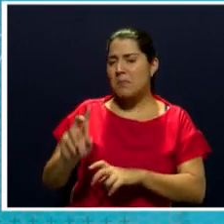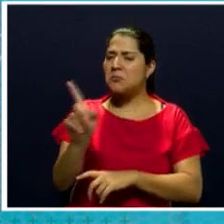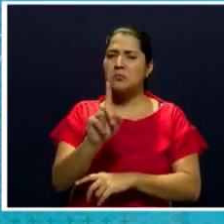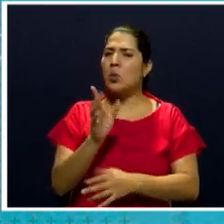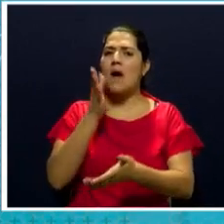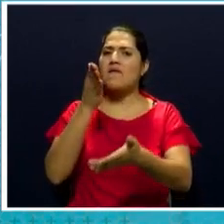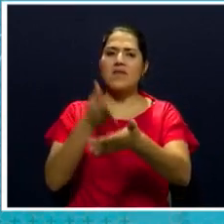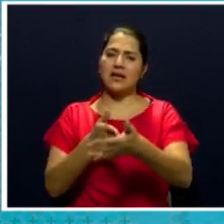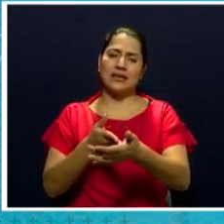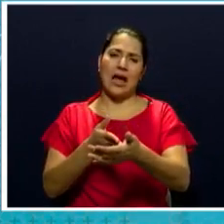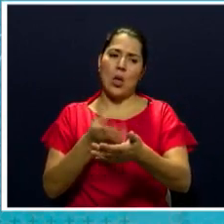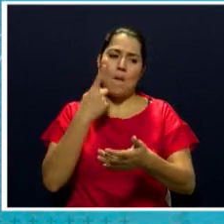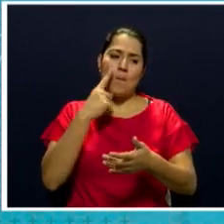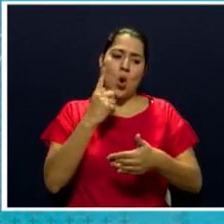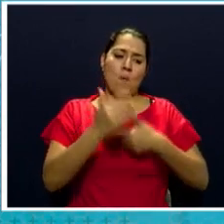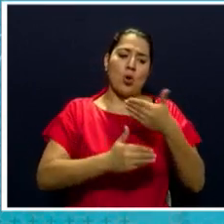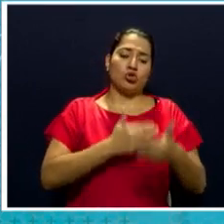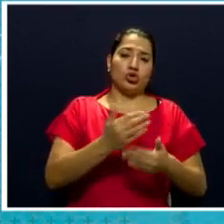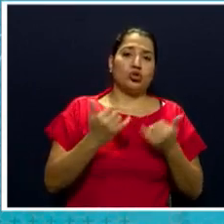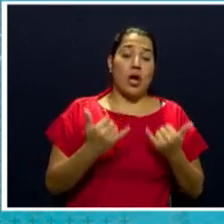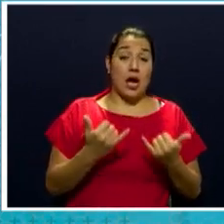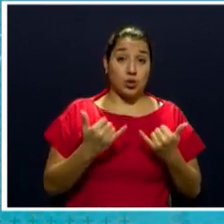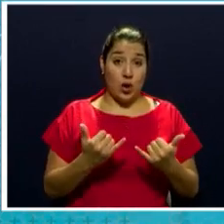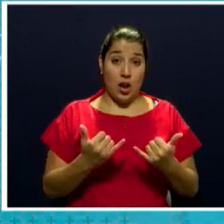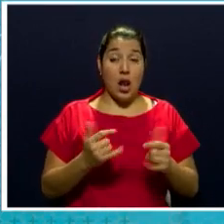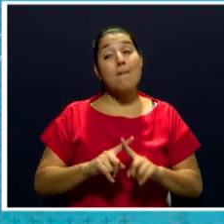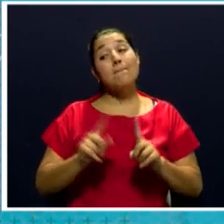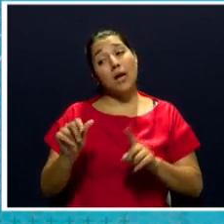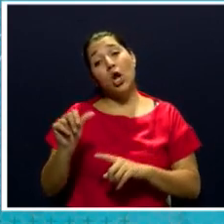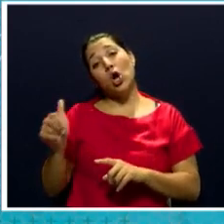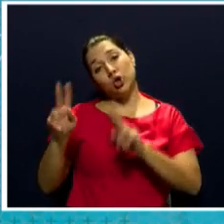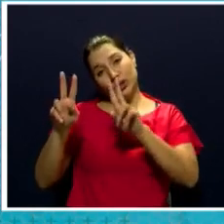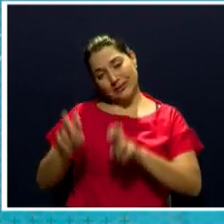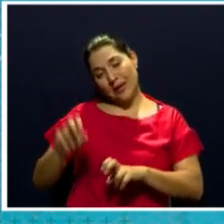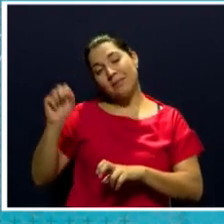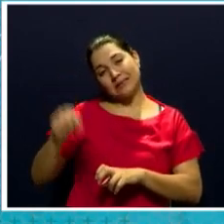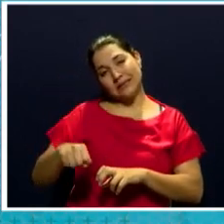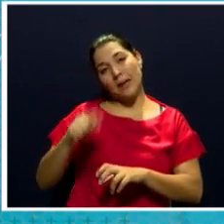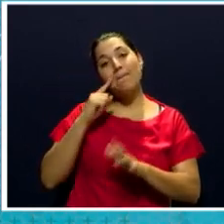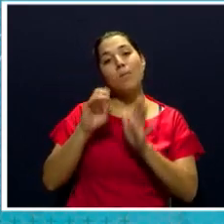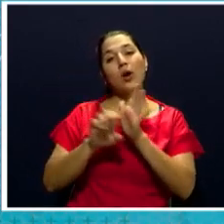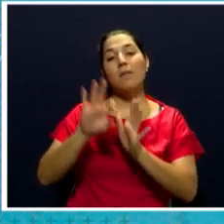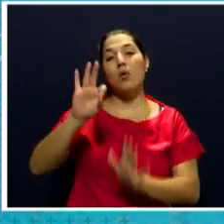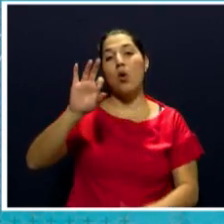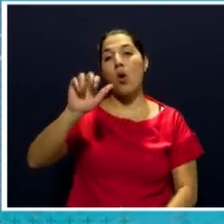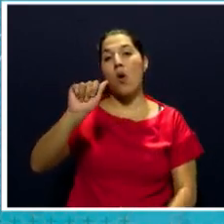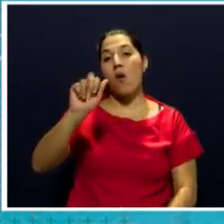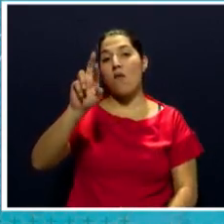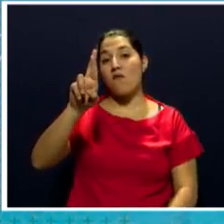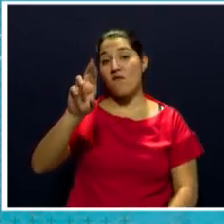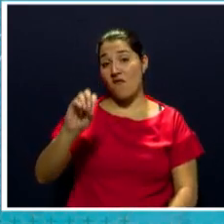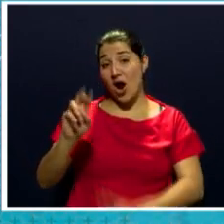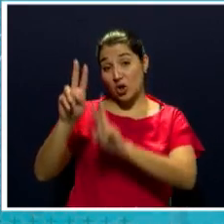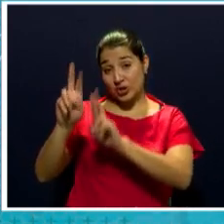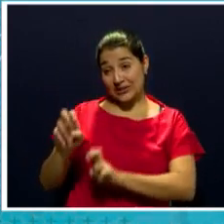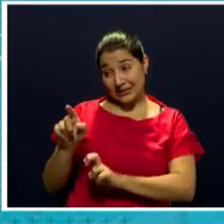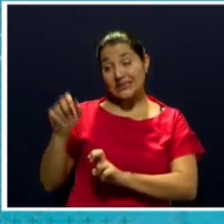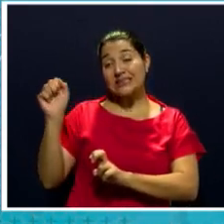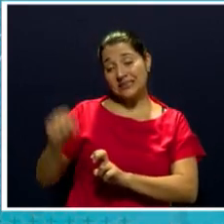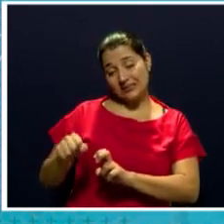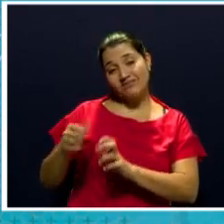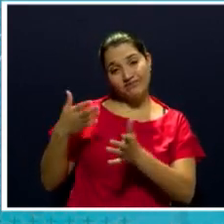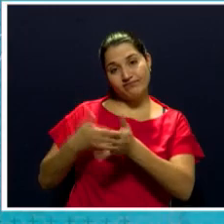afectada, digamos, en este proceso altamente como sí se ven otras pruebas como las pruebas FARO. Pero hasta este punto